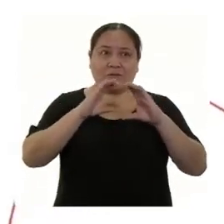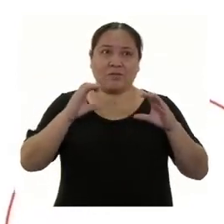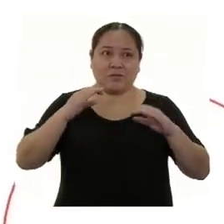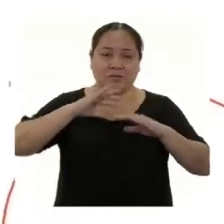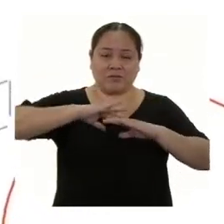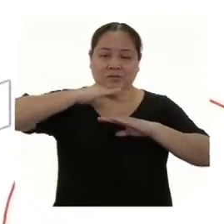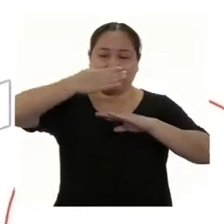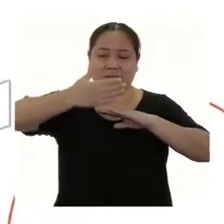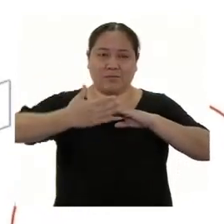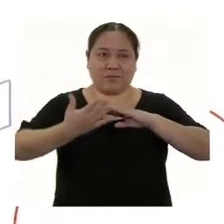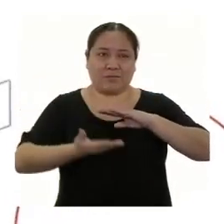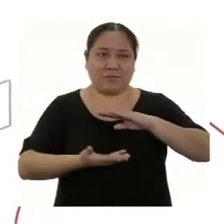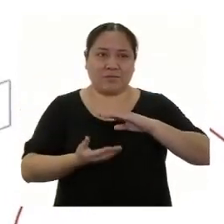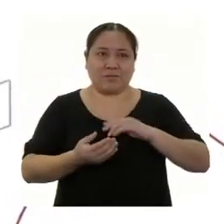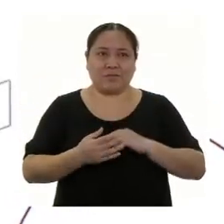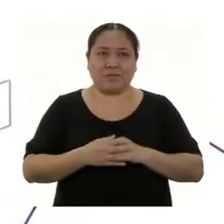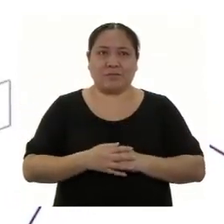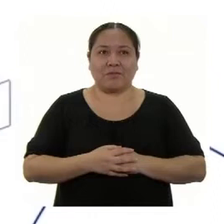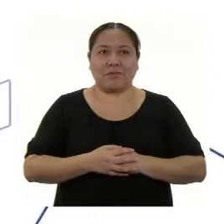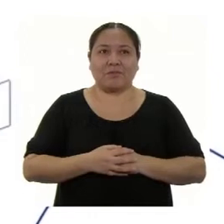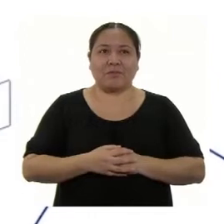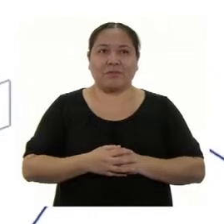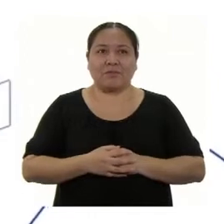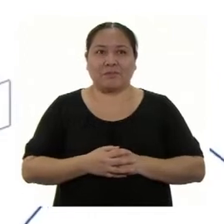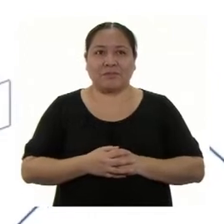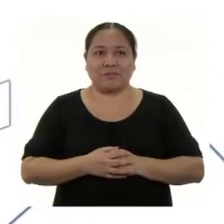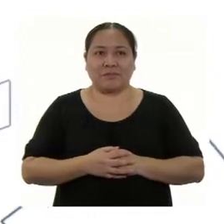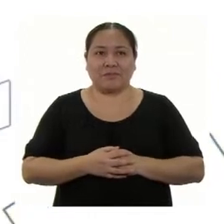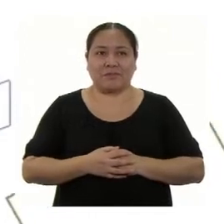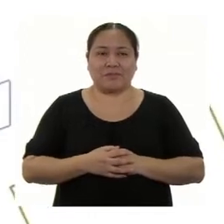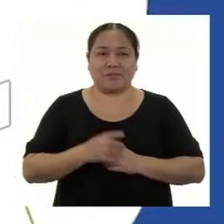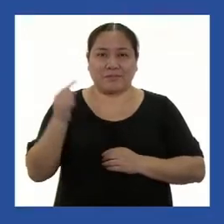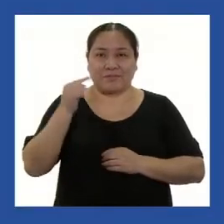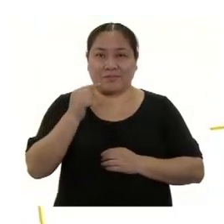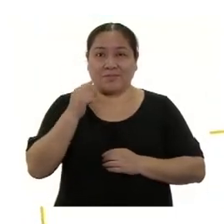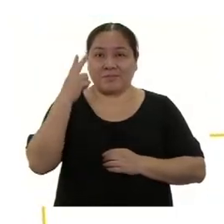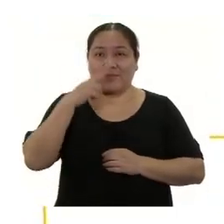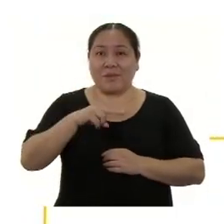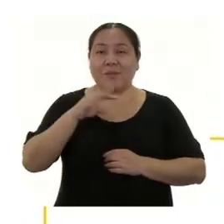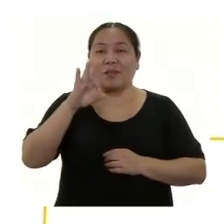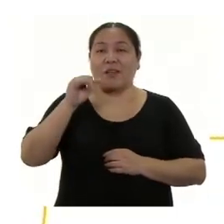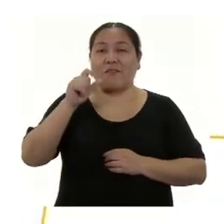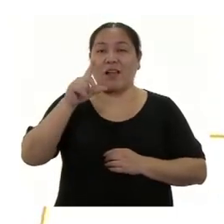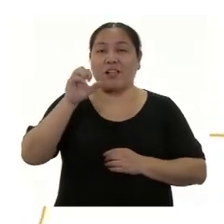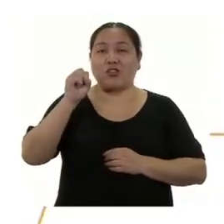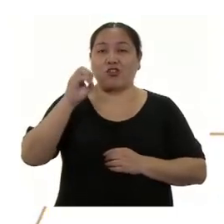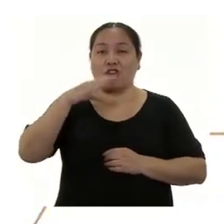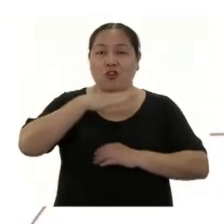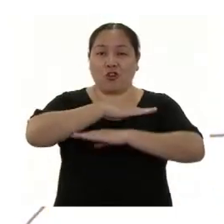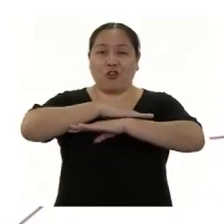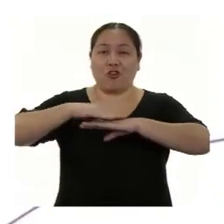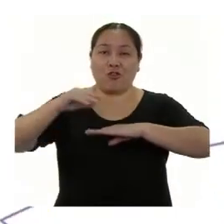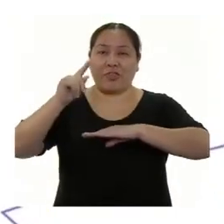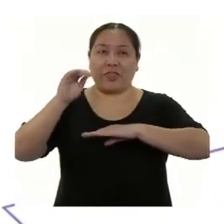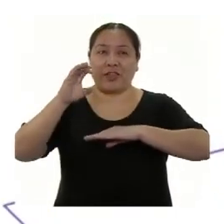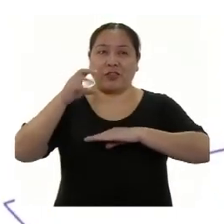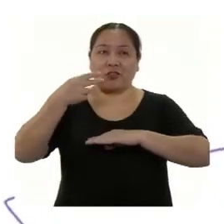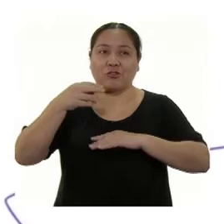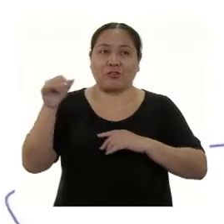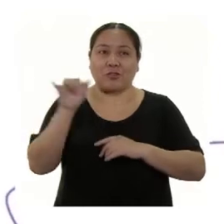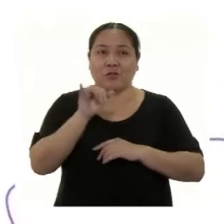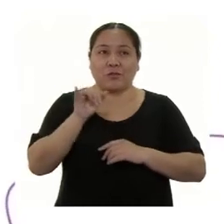las bases, el techo y, por supuesto, el falso techo. Ahora veamos la misma